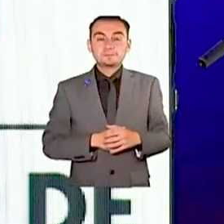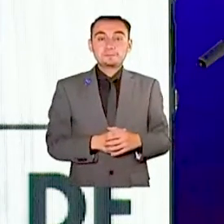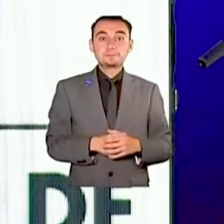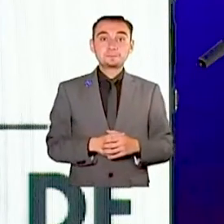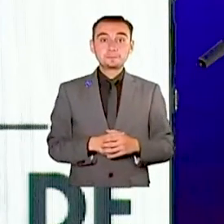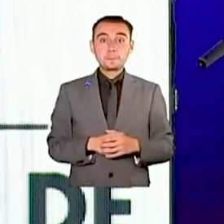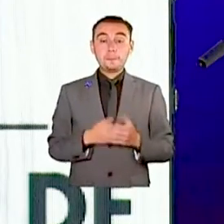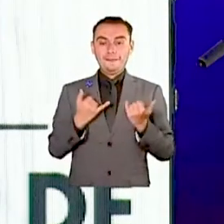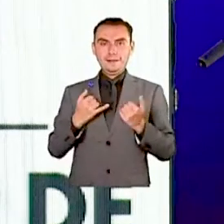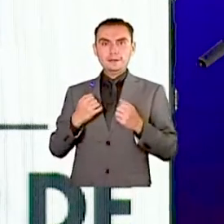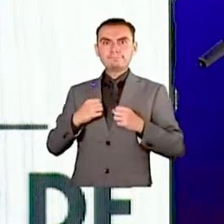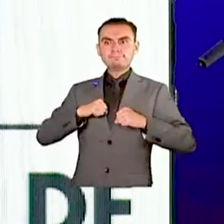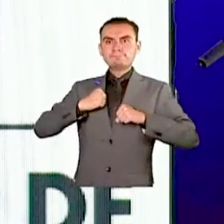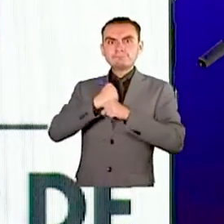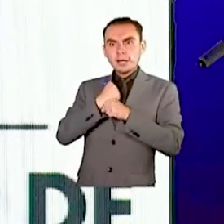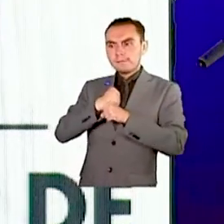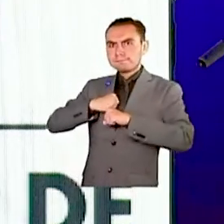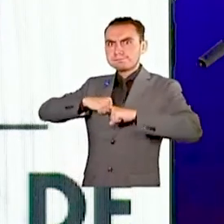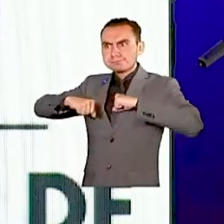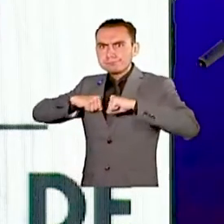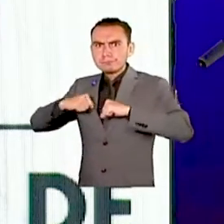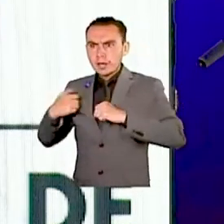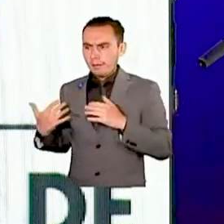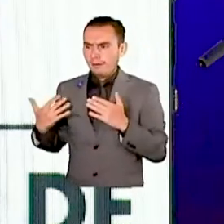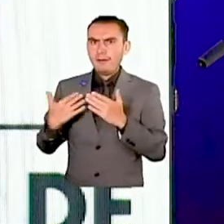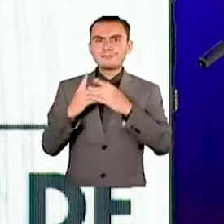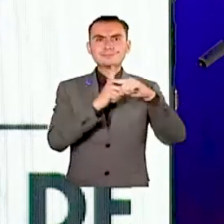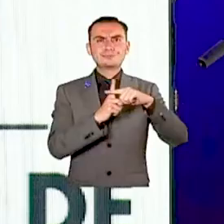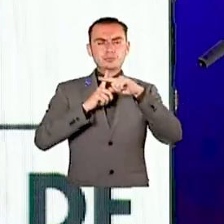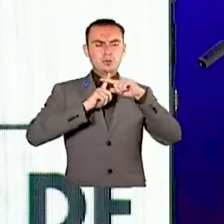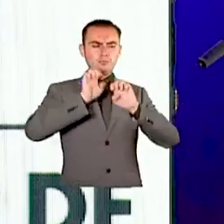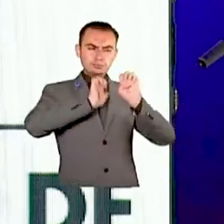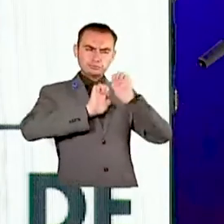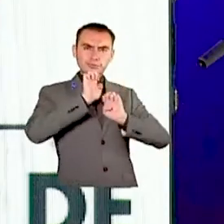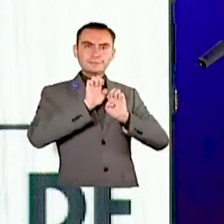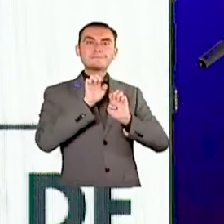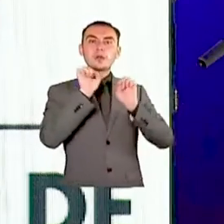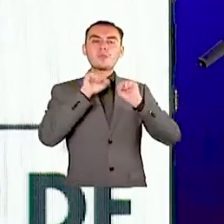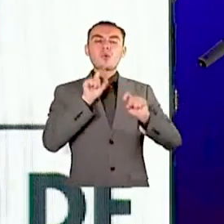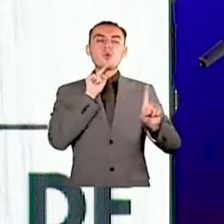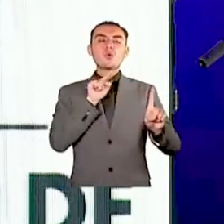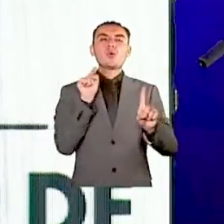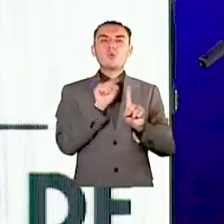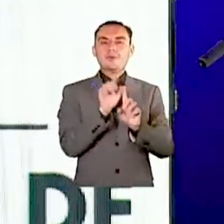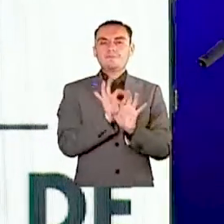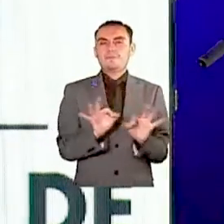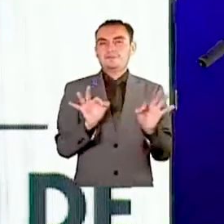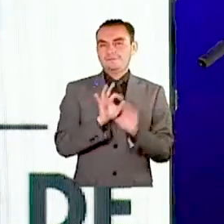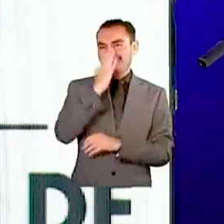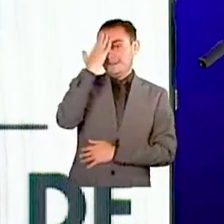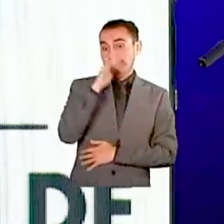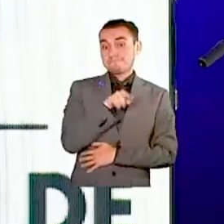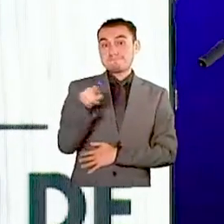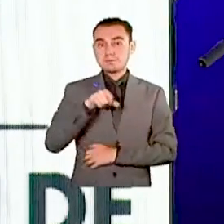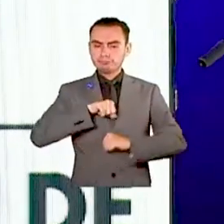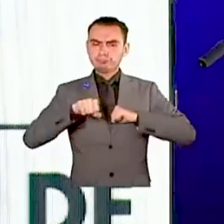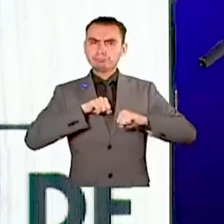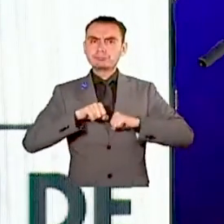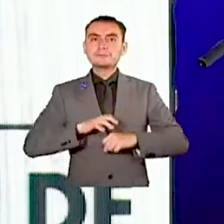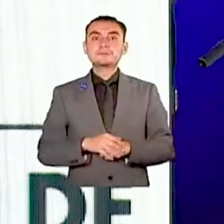Durante esta administración, la función preventiva en la Procuraduría se ha convertido en un eje transversal dentro de su